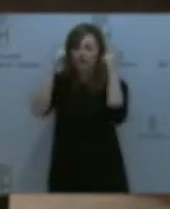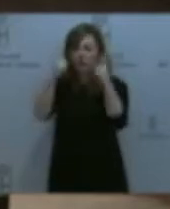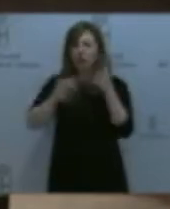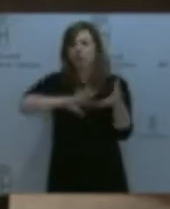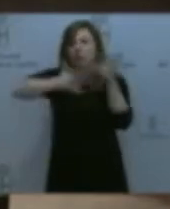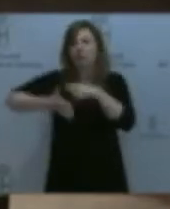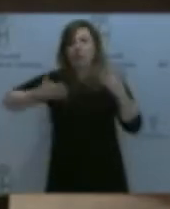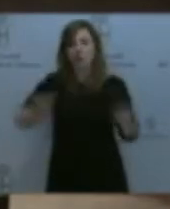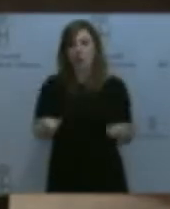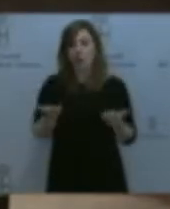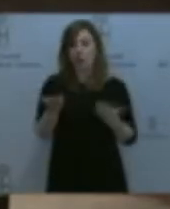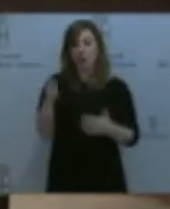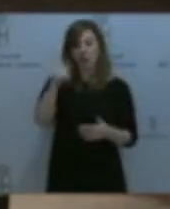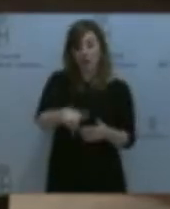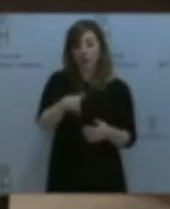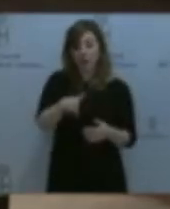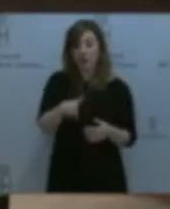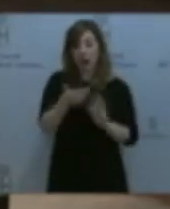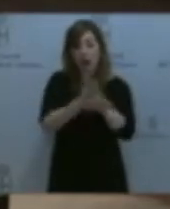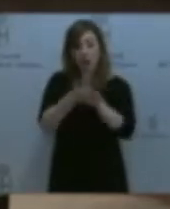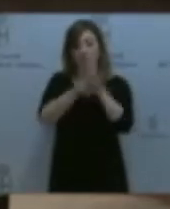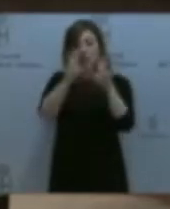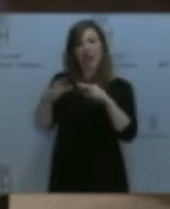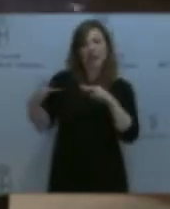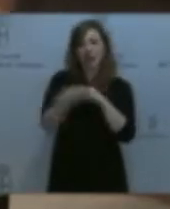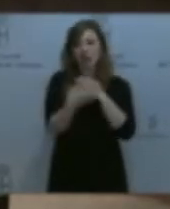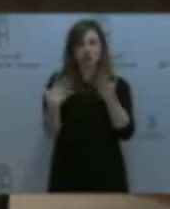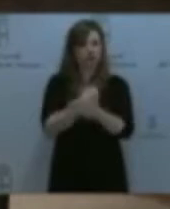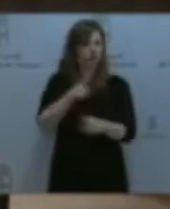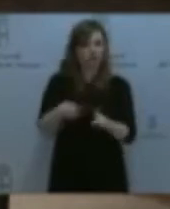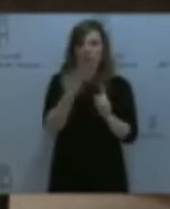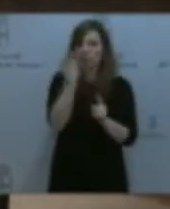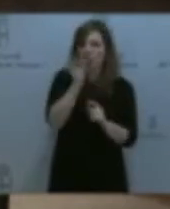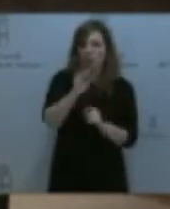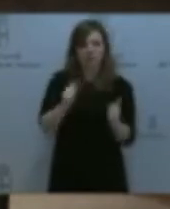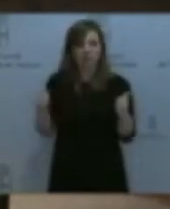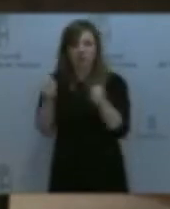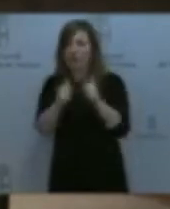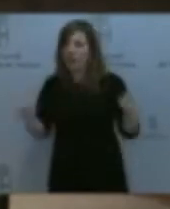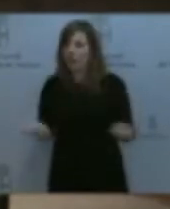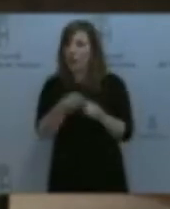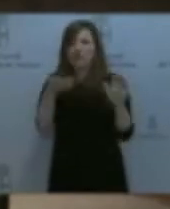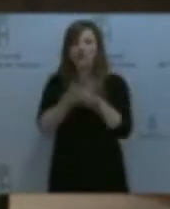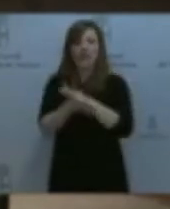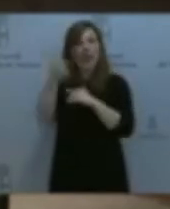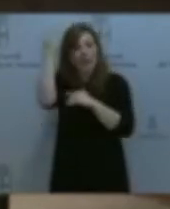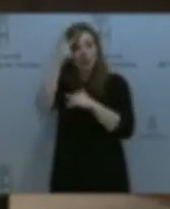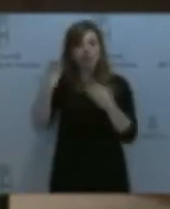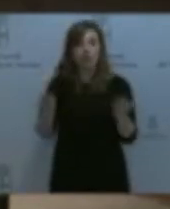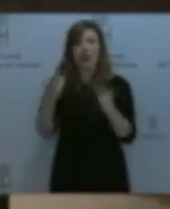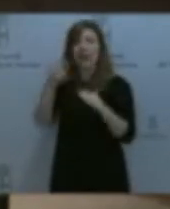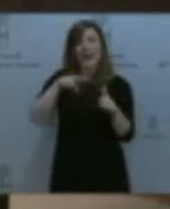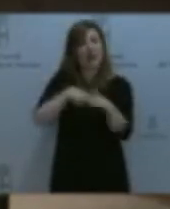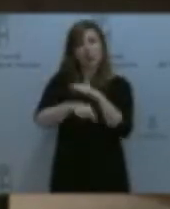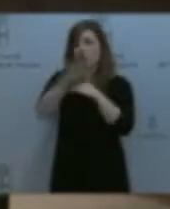Y aquí es donde nos encontramos con que todos los recortes, sea en la escuela, sea en la dependencia, parten de la hipótesis de que tenemos recursos limitados, de que